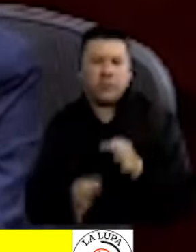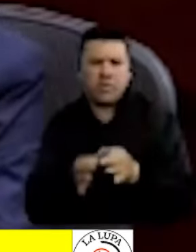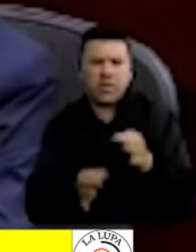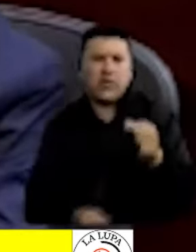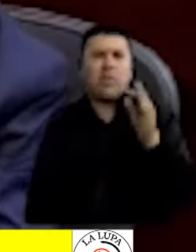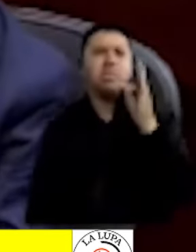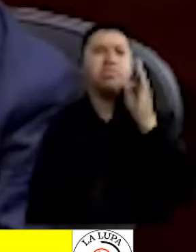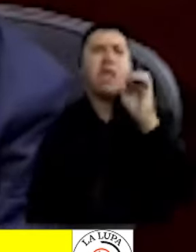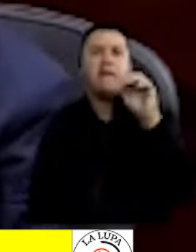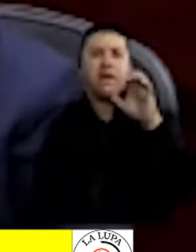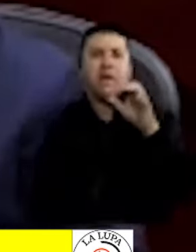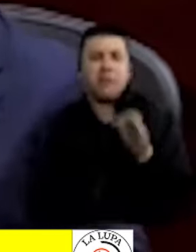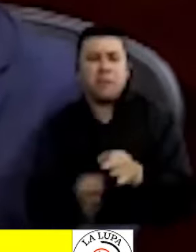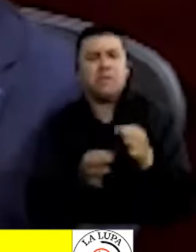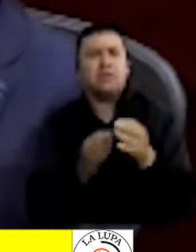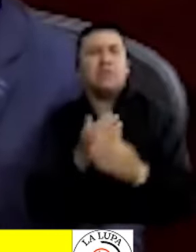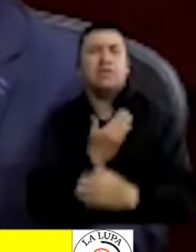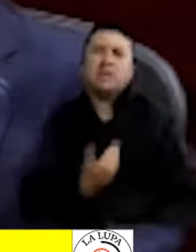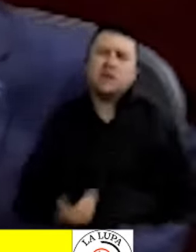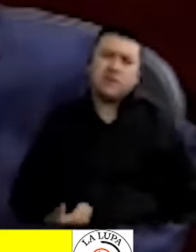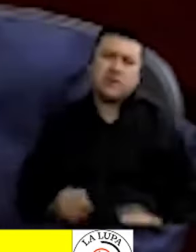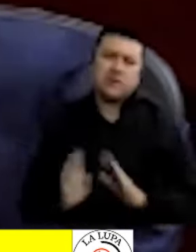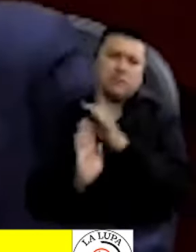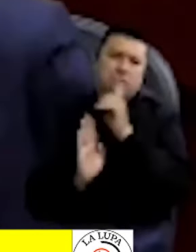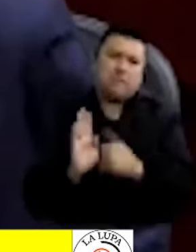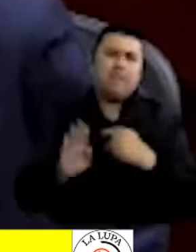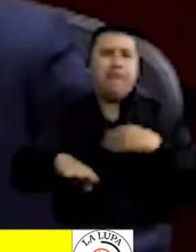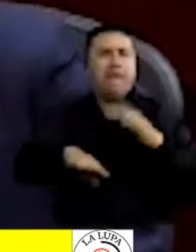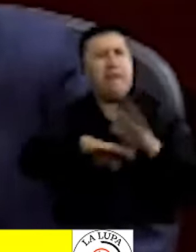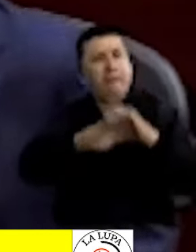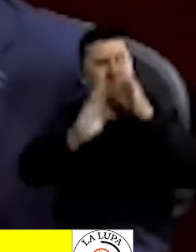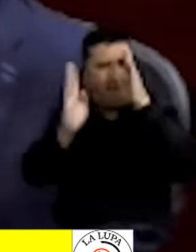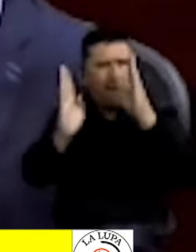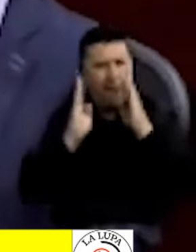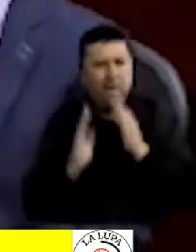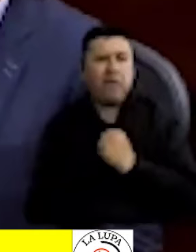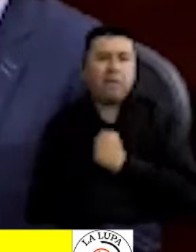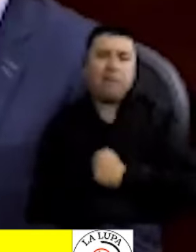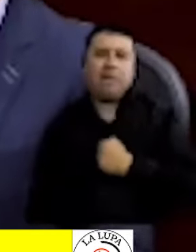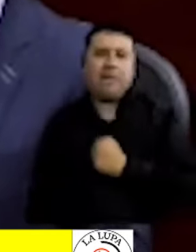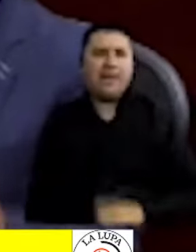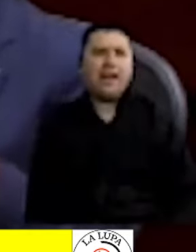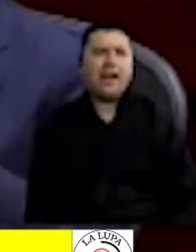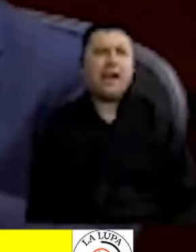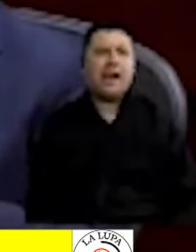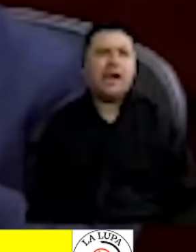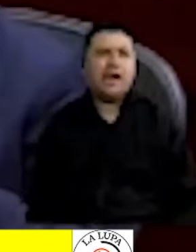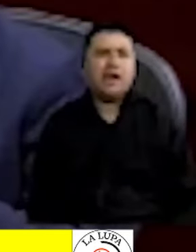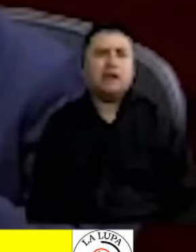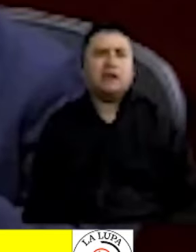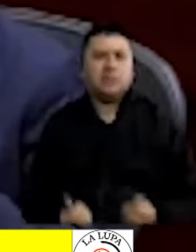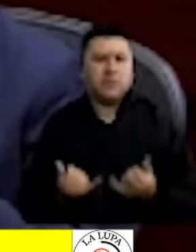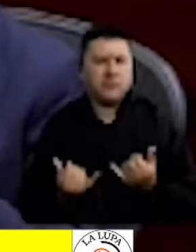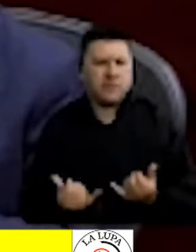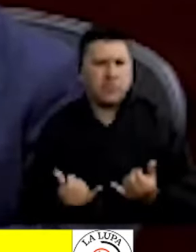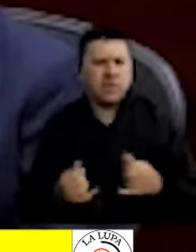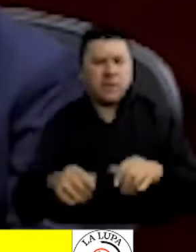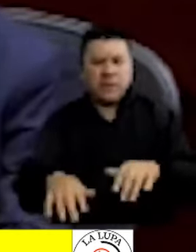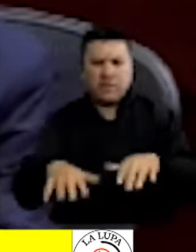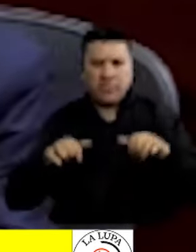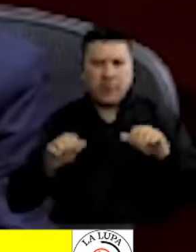Tame. Presidente, yo quiero llamar su atención y pedirle un gran favor. Esta plenaria del